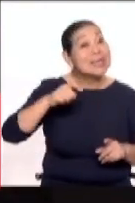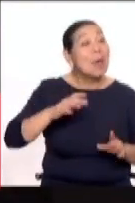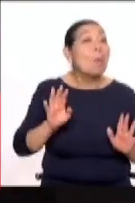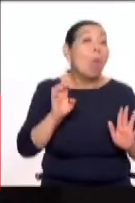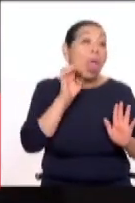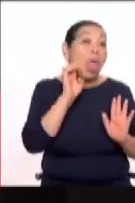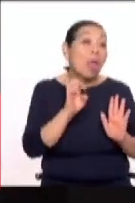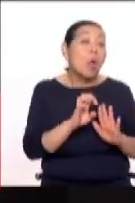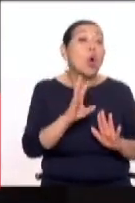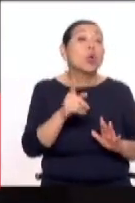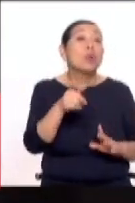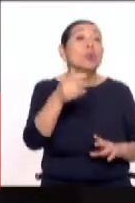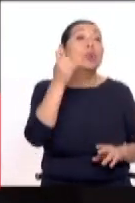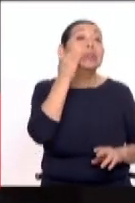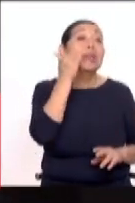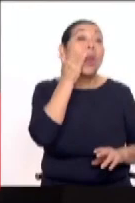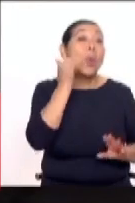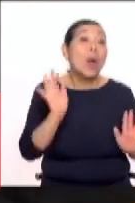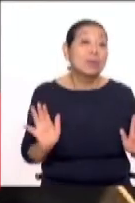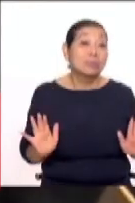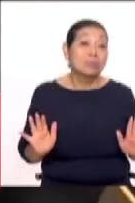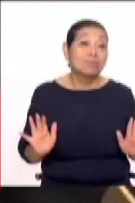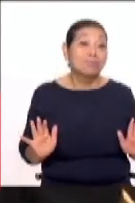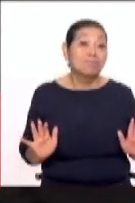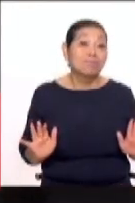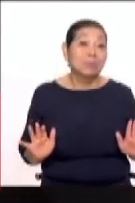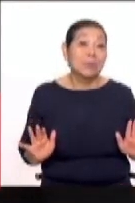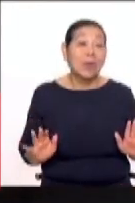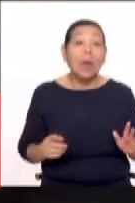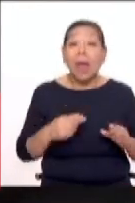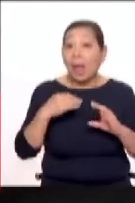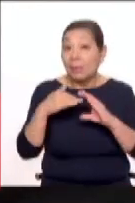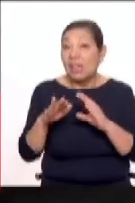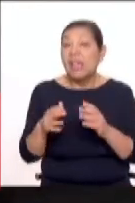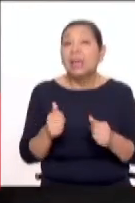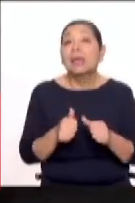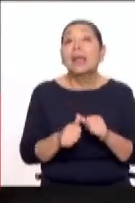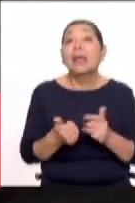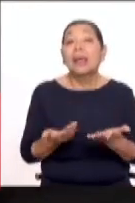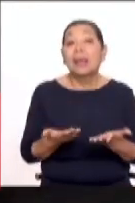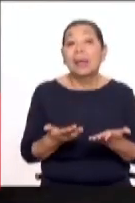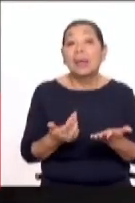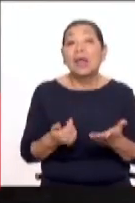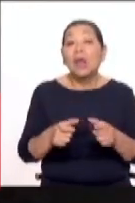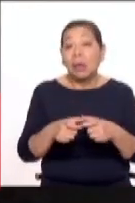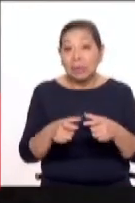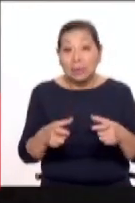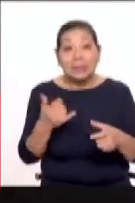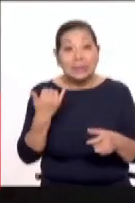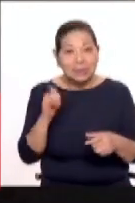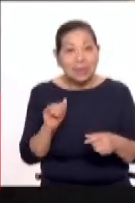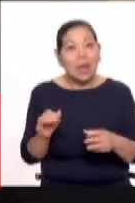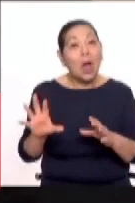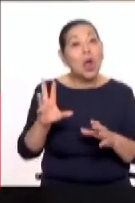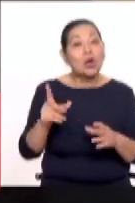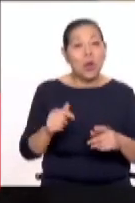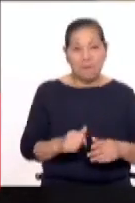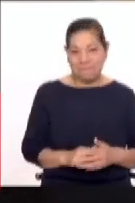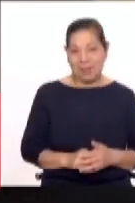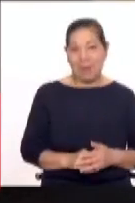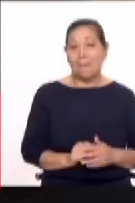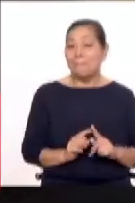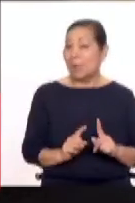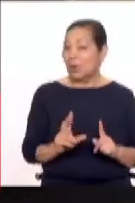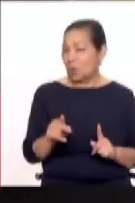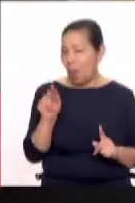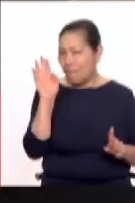caso, por ejemplo, nos roben el celular, podemos reportar qué email de equipo a la empresa operadora nos han robado. Pero